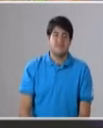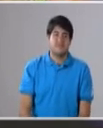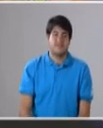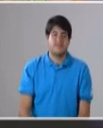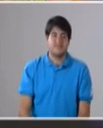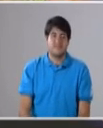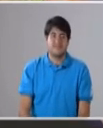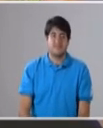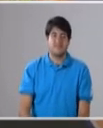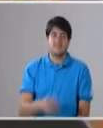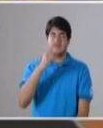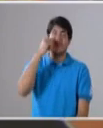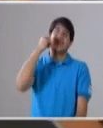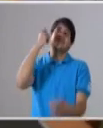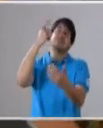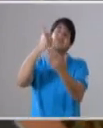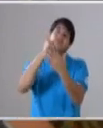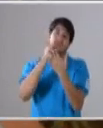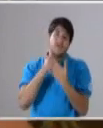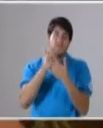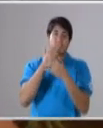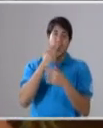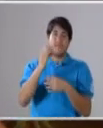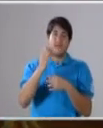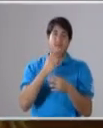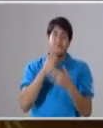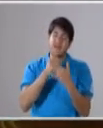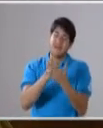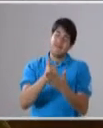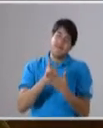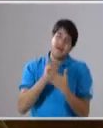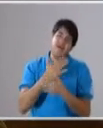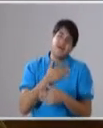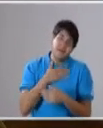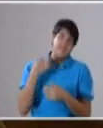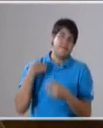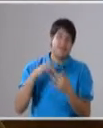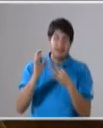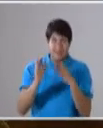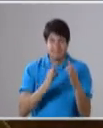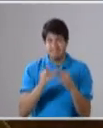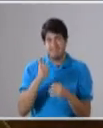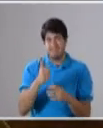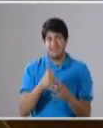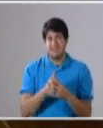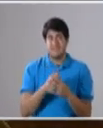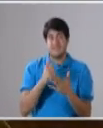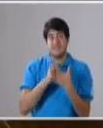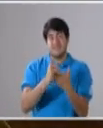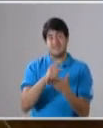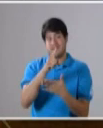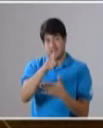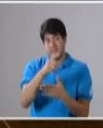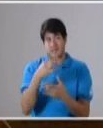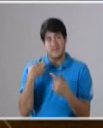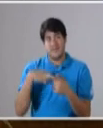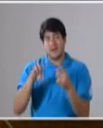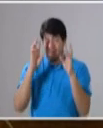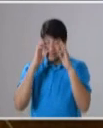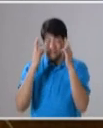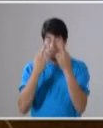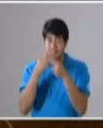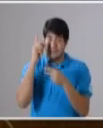Que el Señor nos ayude, hermano, y que me ayude a mí pues para darme a entender, y que le ayude a usted para revelarle